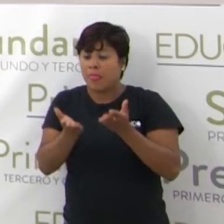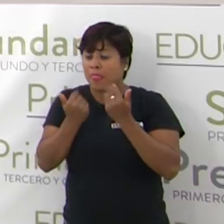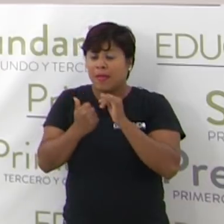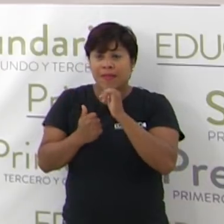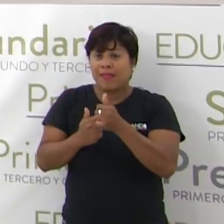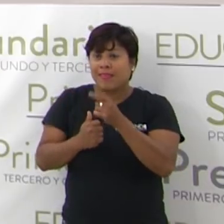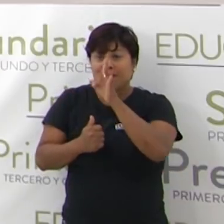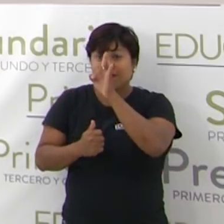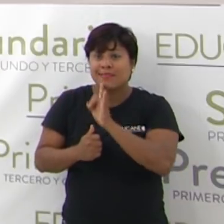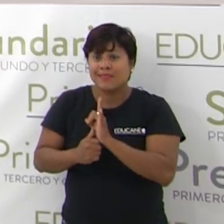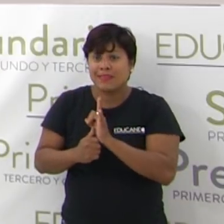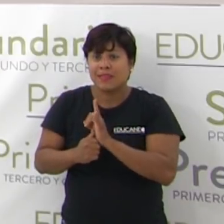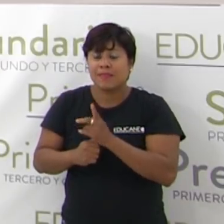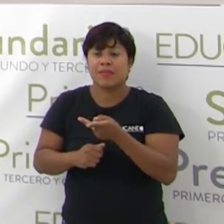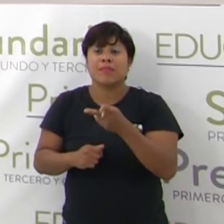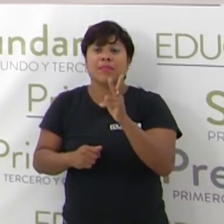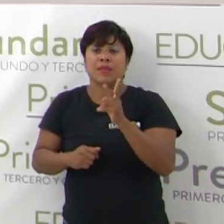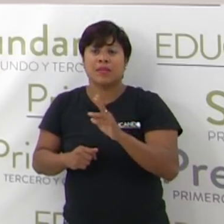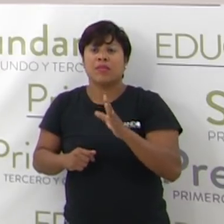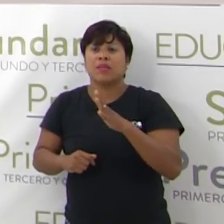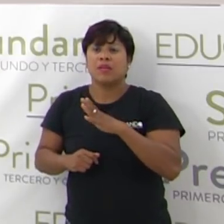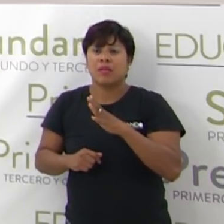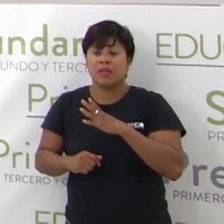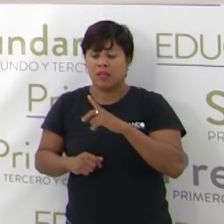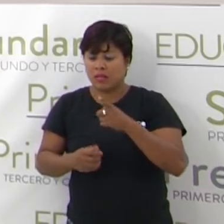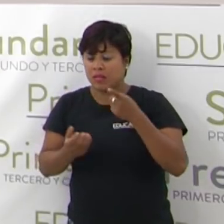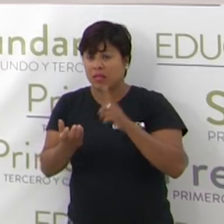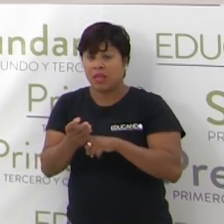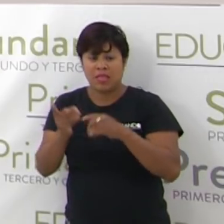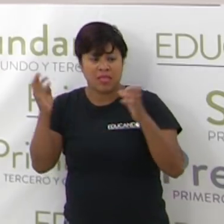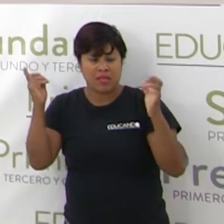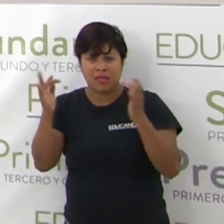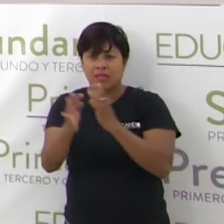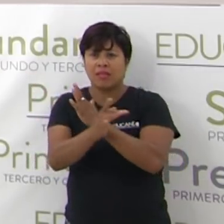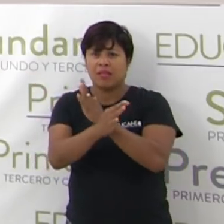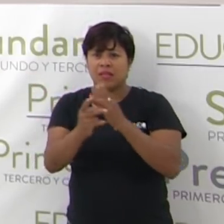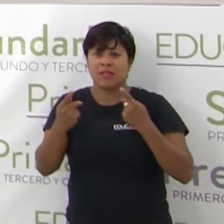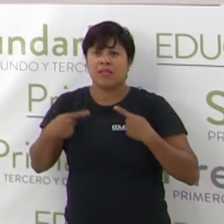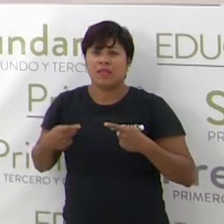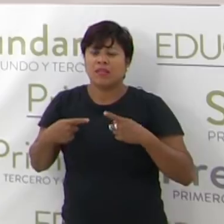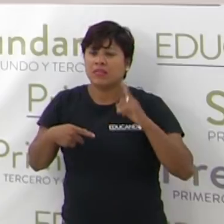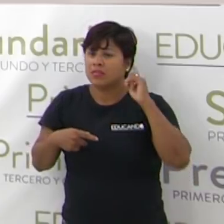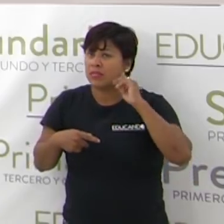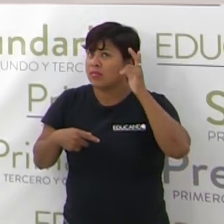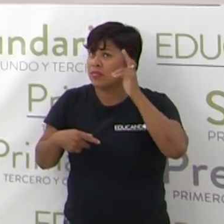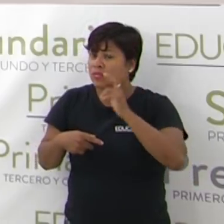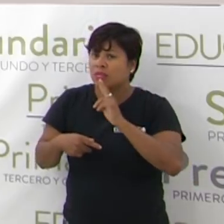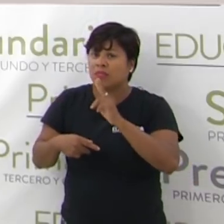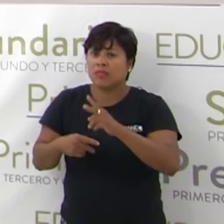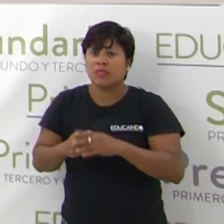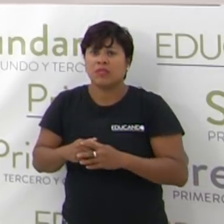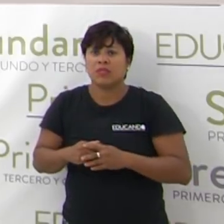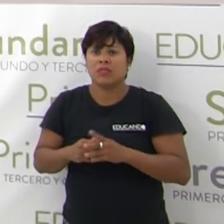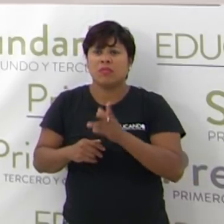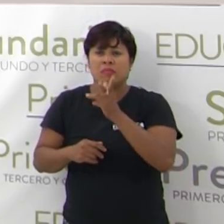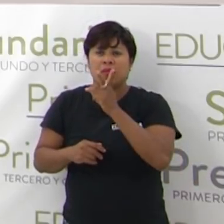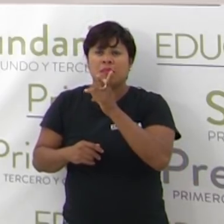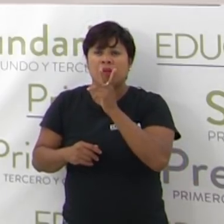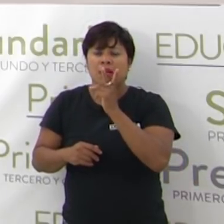cierto. Sin embargo, por ahí dentro de la multitud se escuchó una vocecita que decía,